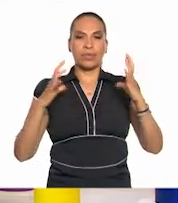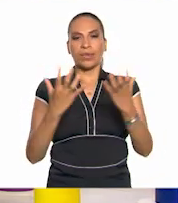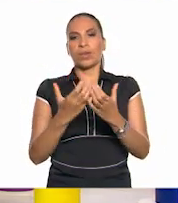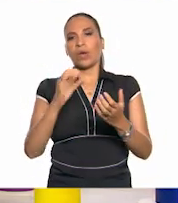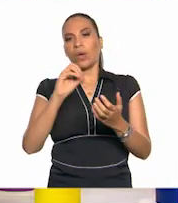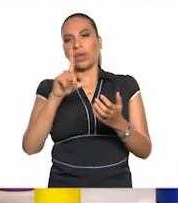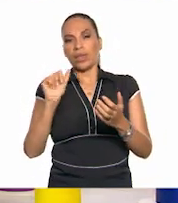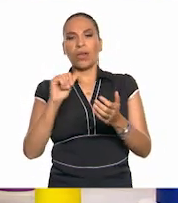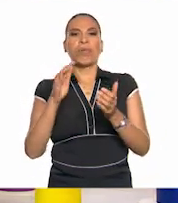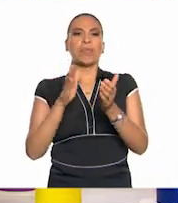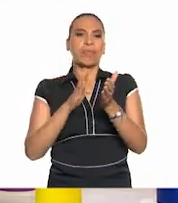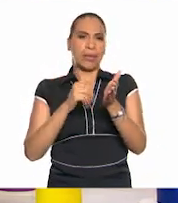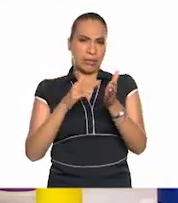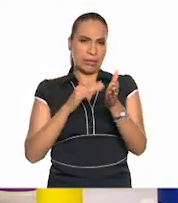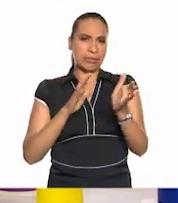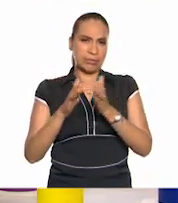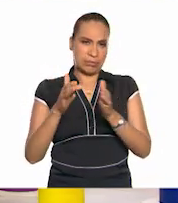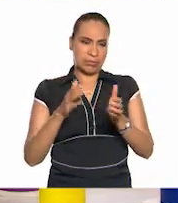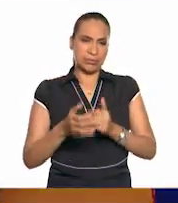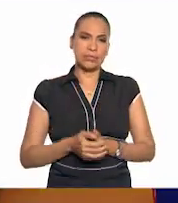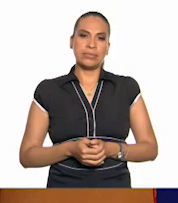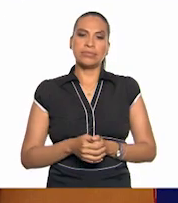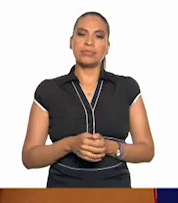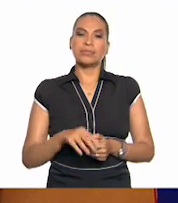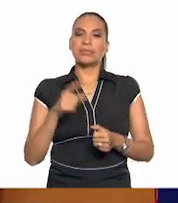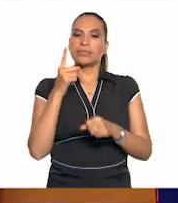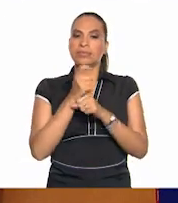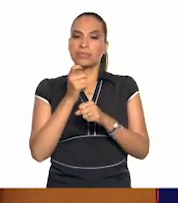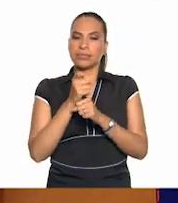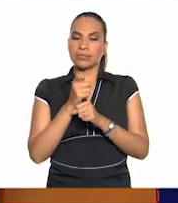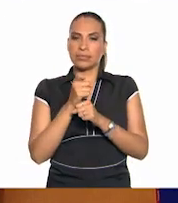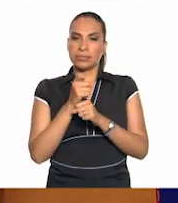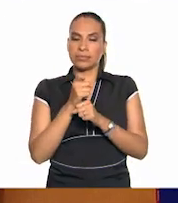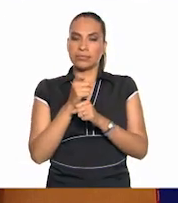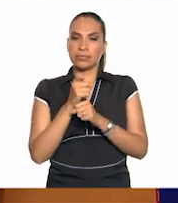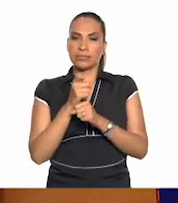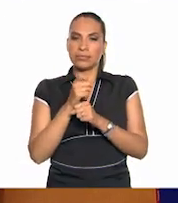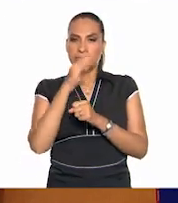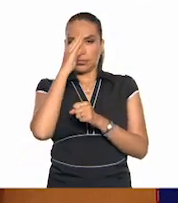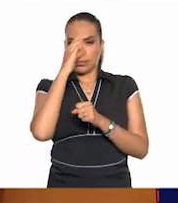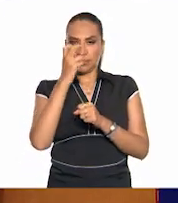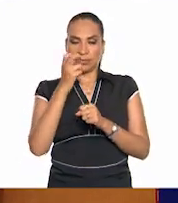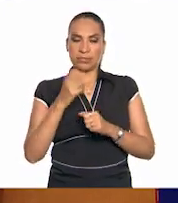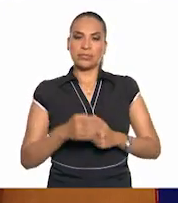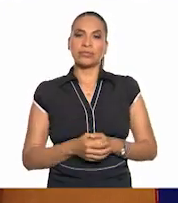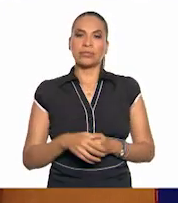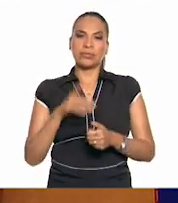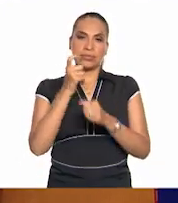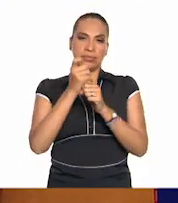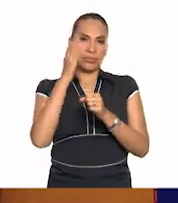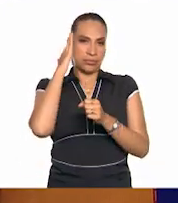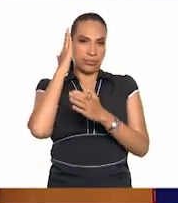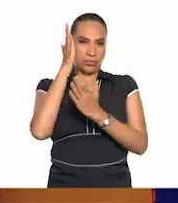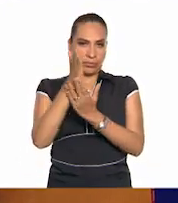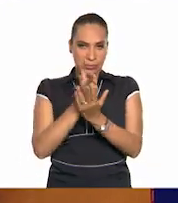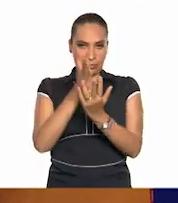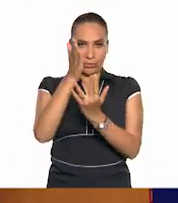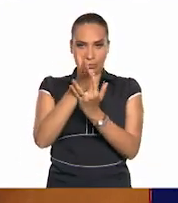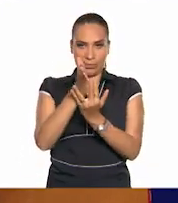barro o cartón moldeado. Ok, entonces la vamos a poner, ¿te parece? Aquí al centro.